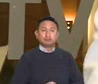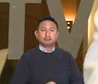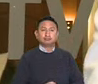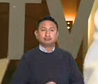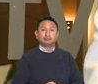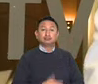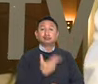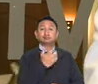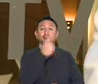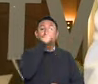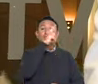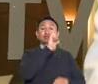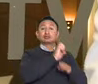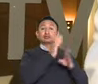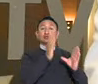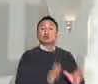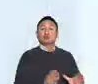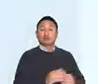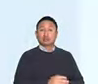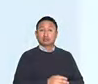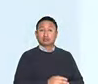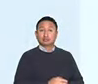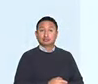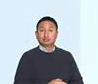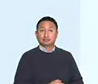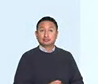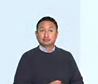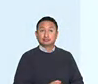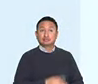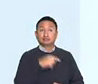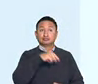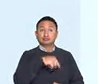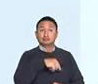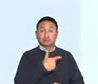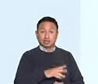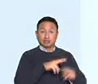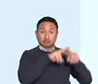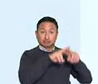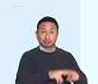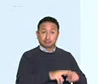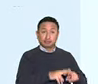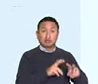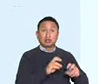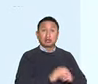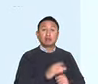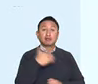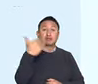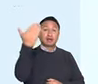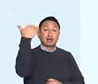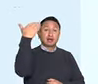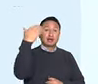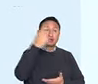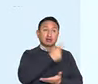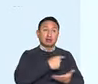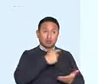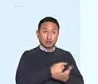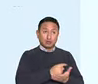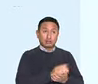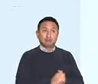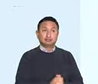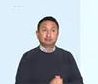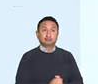de 13 millones de ecuatorianos habilitados. Y precisamente vamos a revisar en estos momentos los